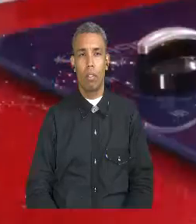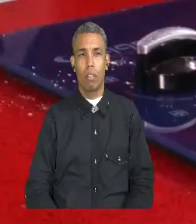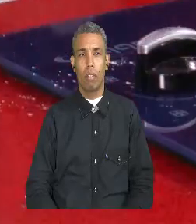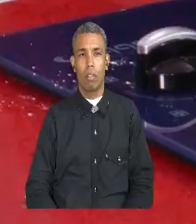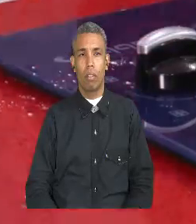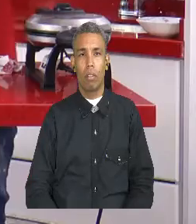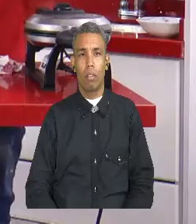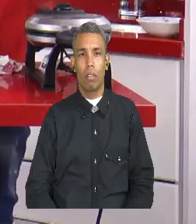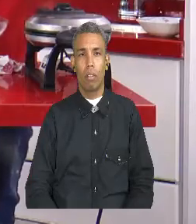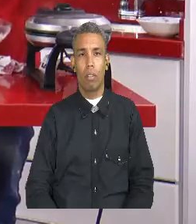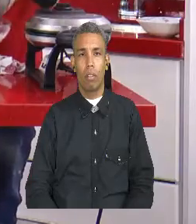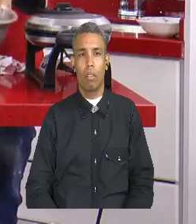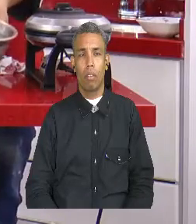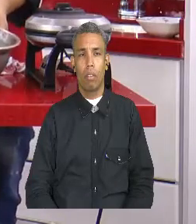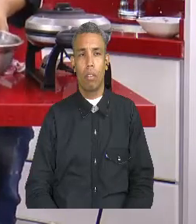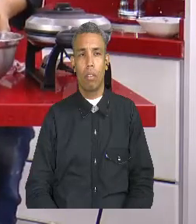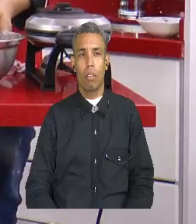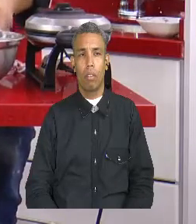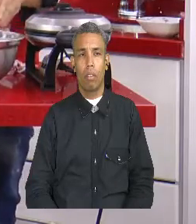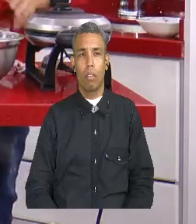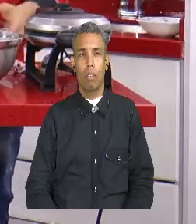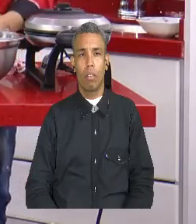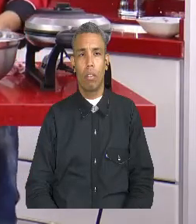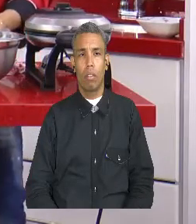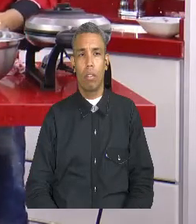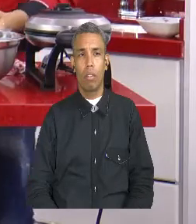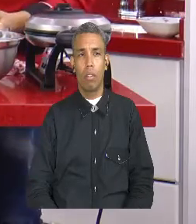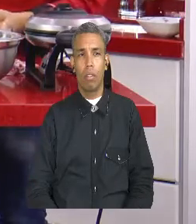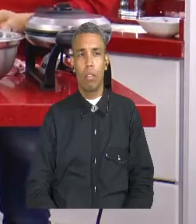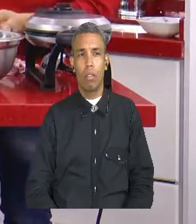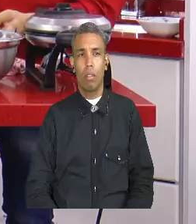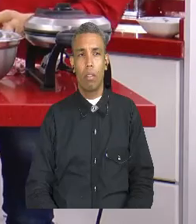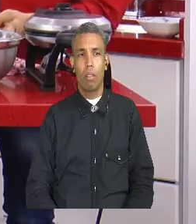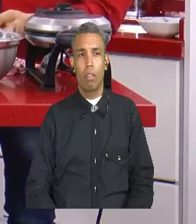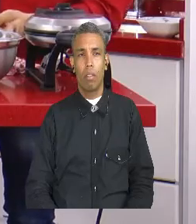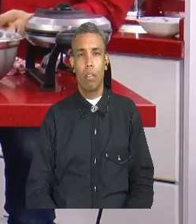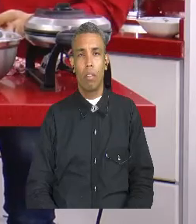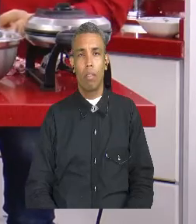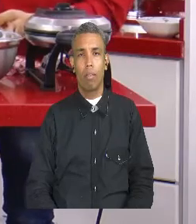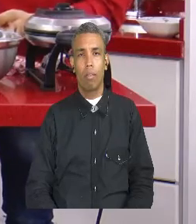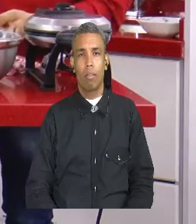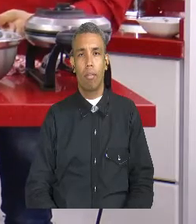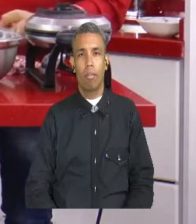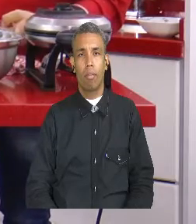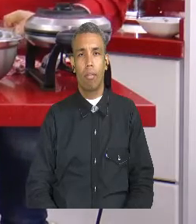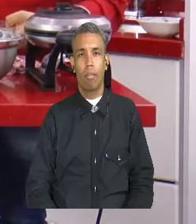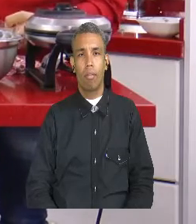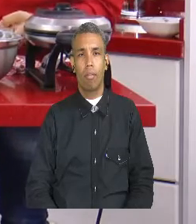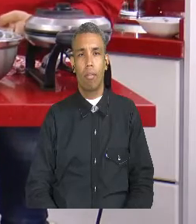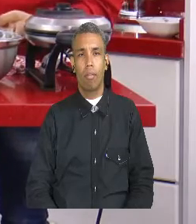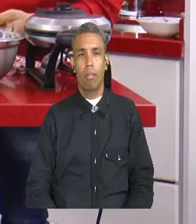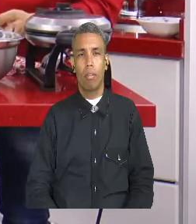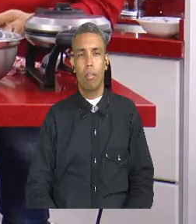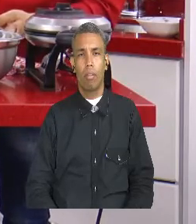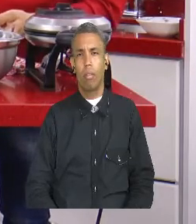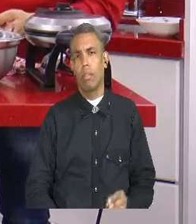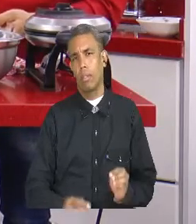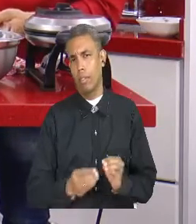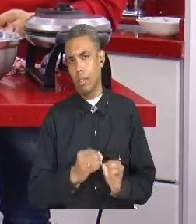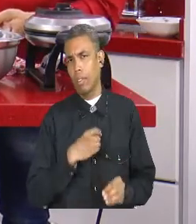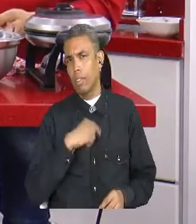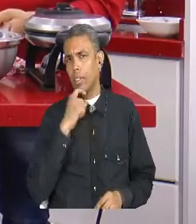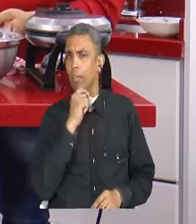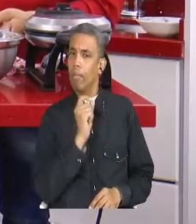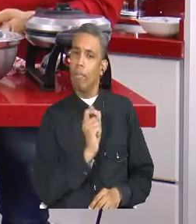regalo? Listo. Mientras tanto, yo quisiera preguntarle, doctora. Mientras tanto, yo quisiera preguntarle cómo ha sido ese reto de que una mujer esté precisamente en el